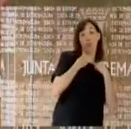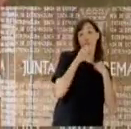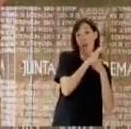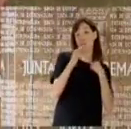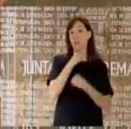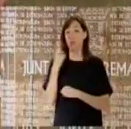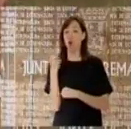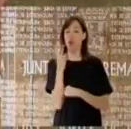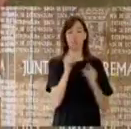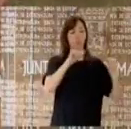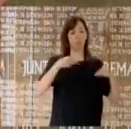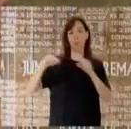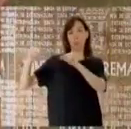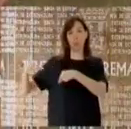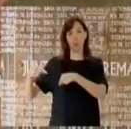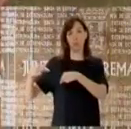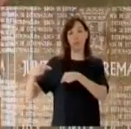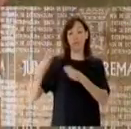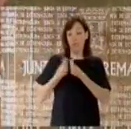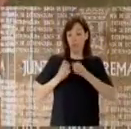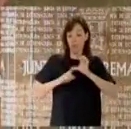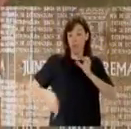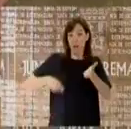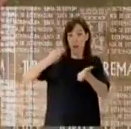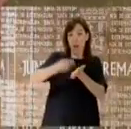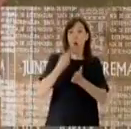manera que la Junta de Extremadura aporta al mismo